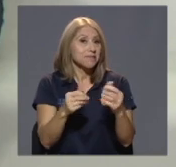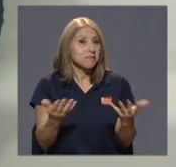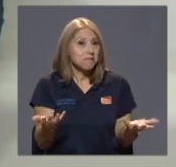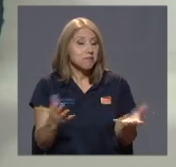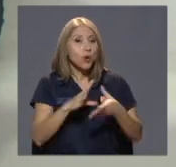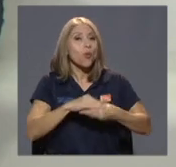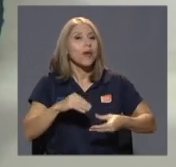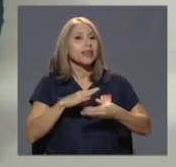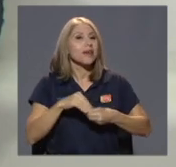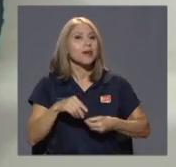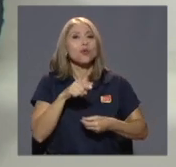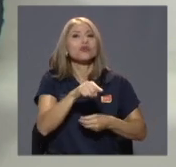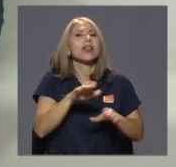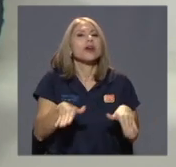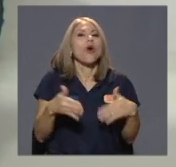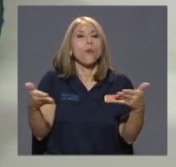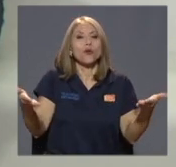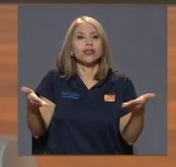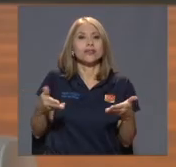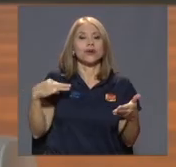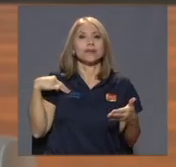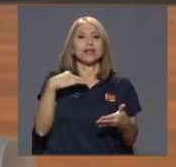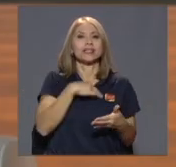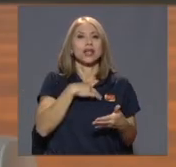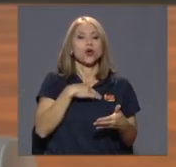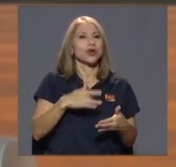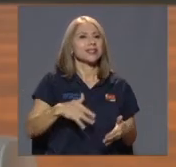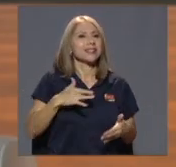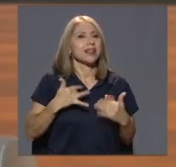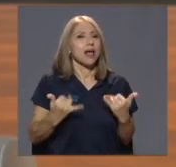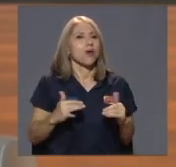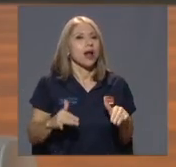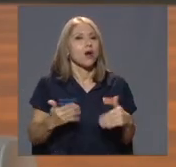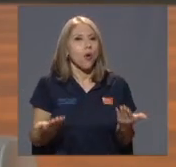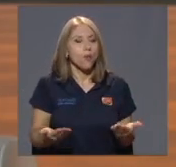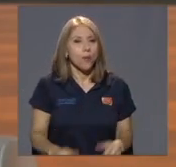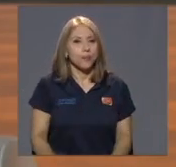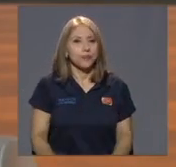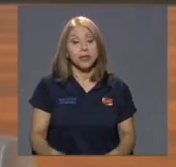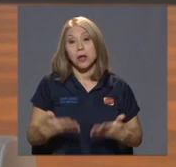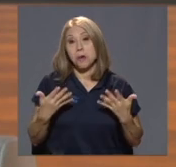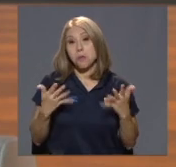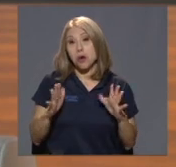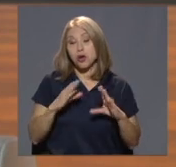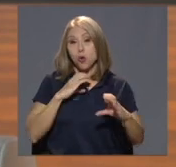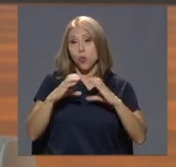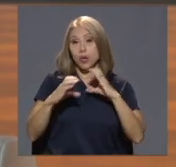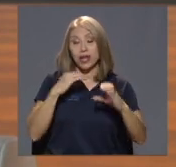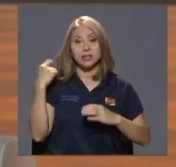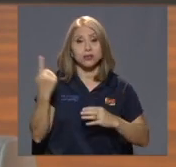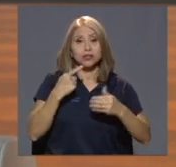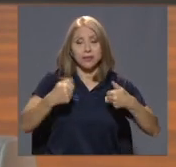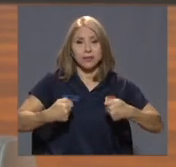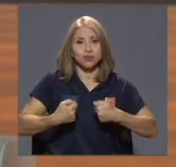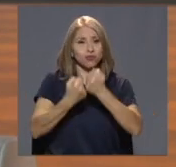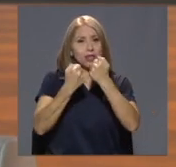¿cómo recibió usted ese ministerio y cómo se siente ahora? Bueno, la comunicación siempre es un reto, usted lo ha dicho